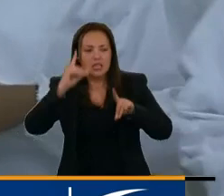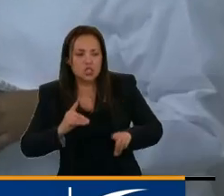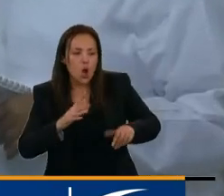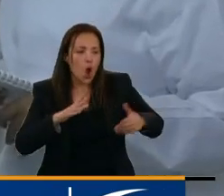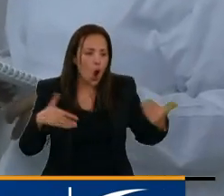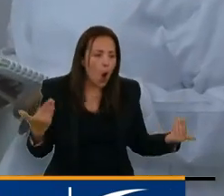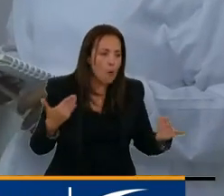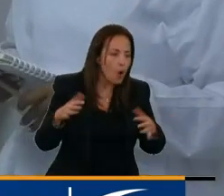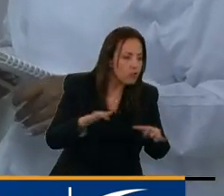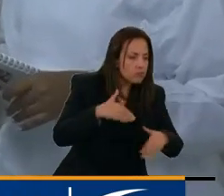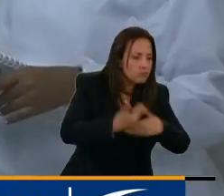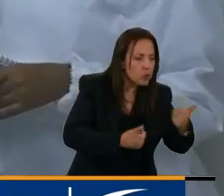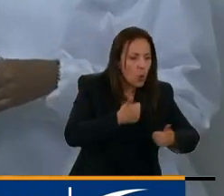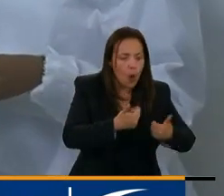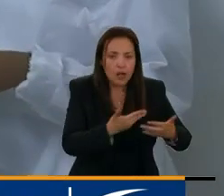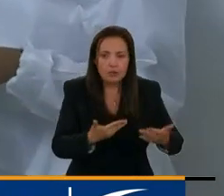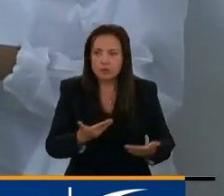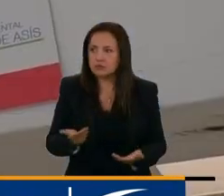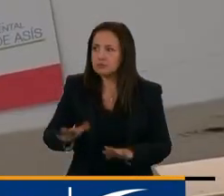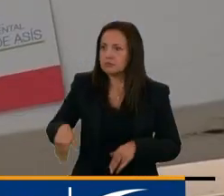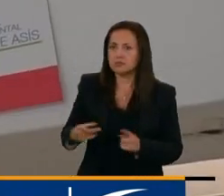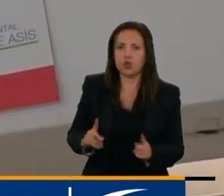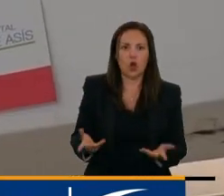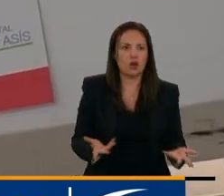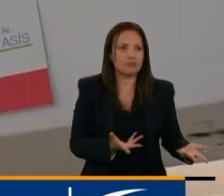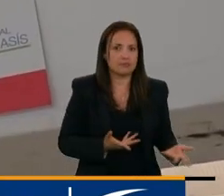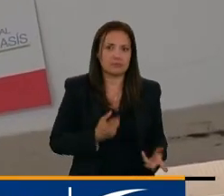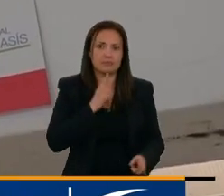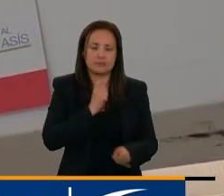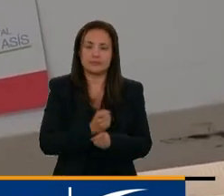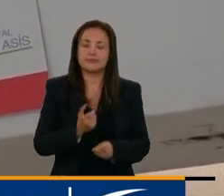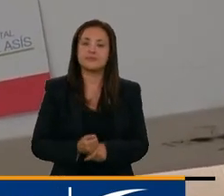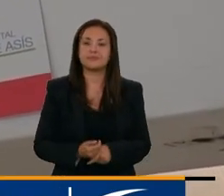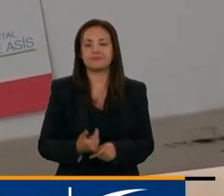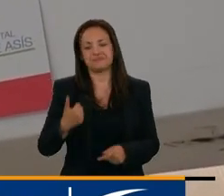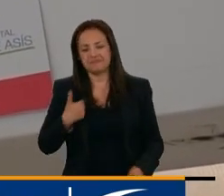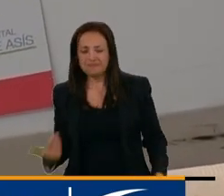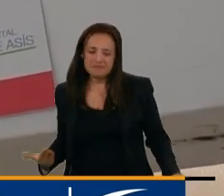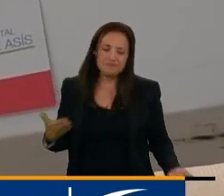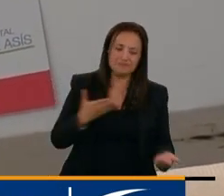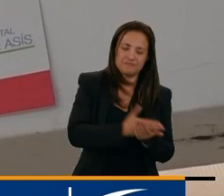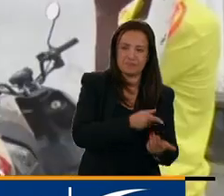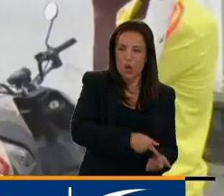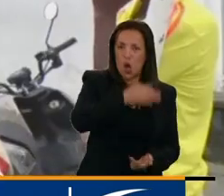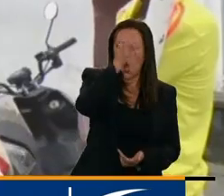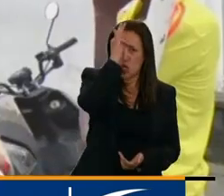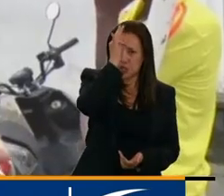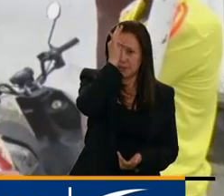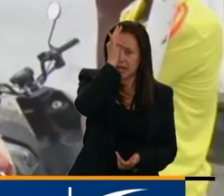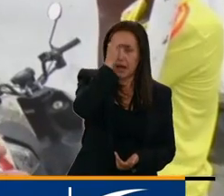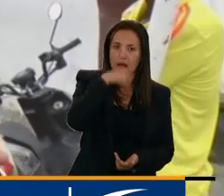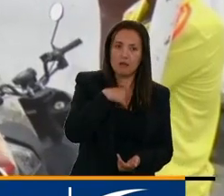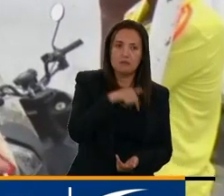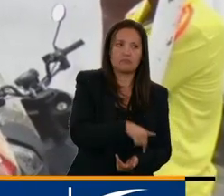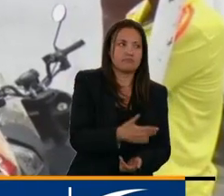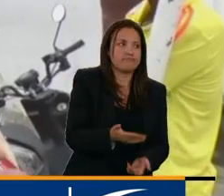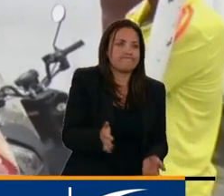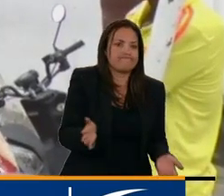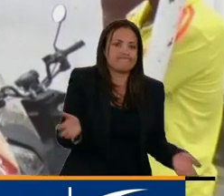determinan la conducta a seguir. Nosotros, al venir a este hospital,